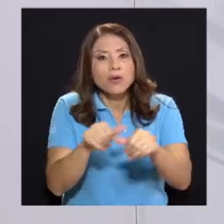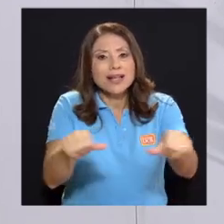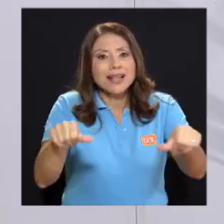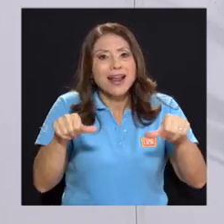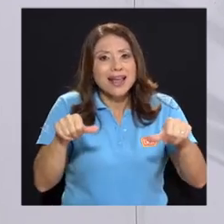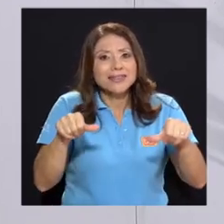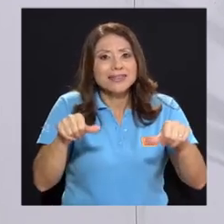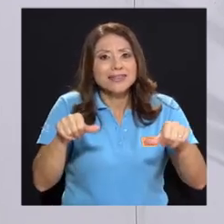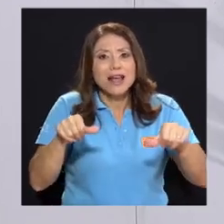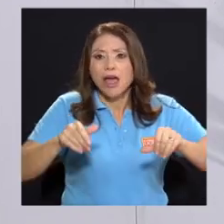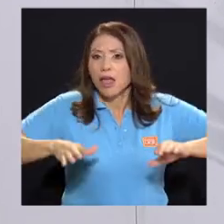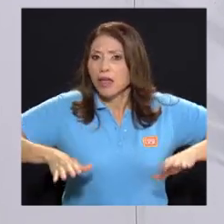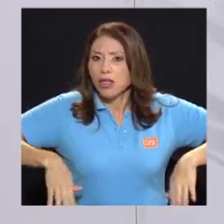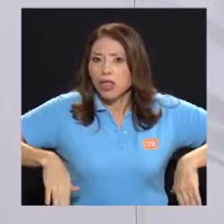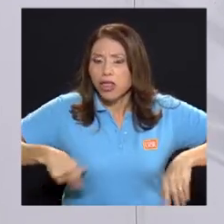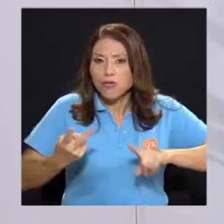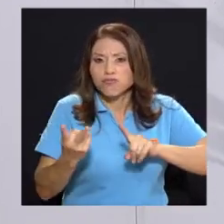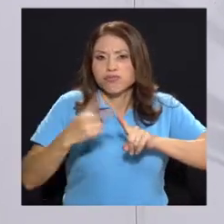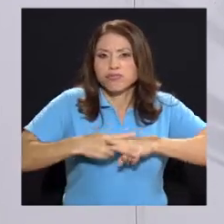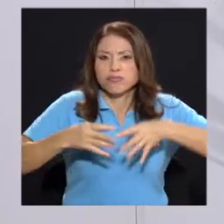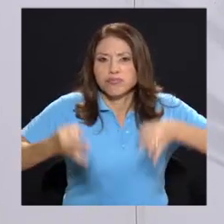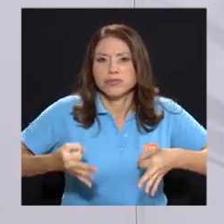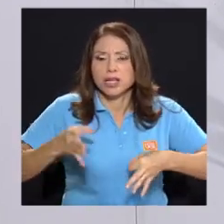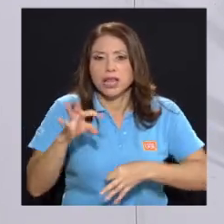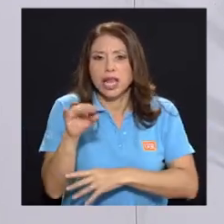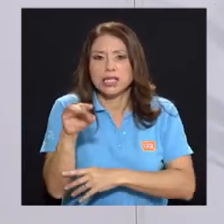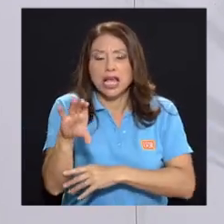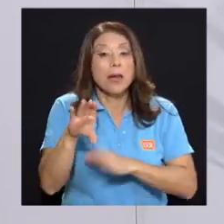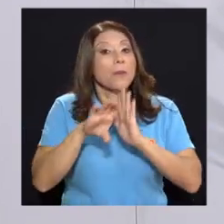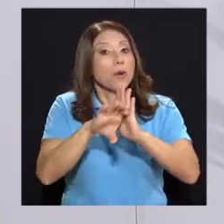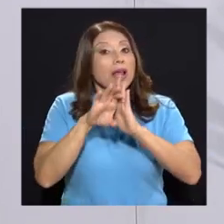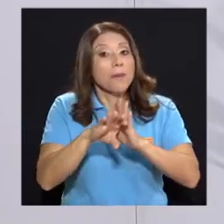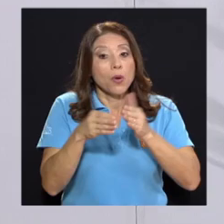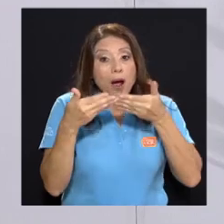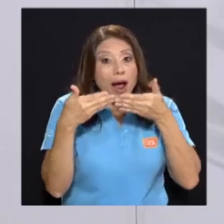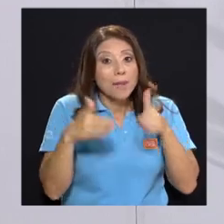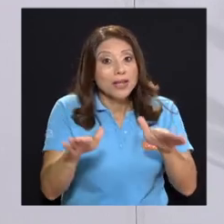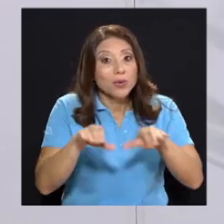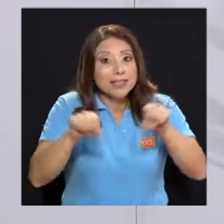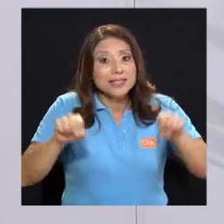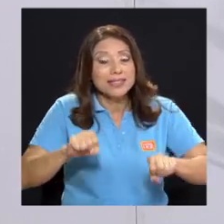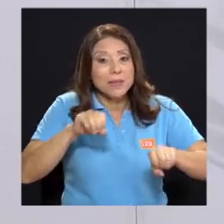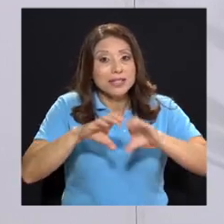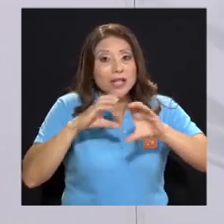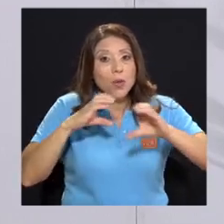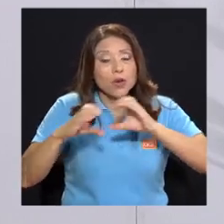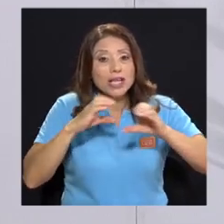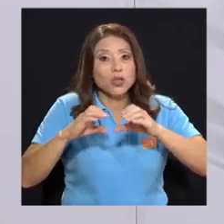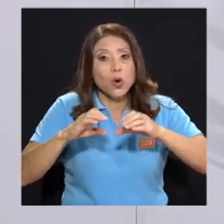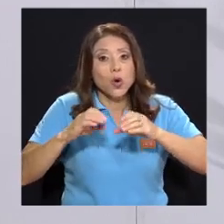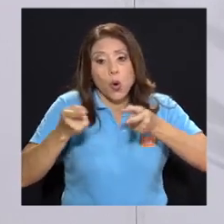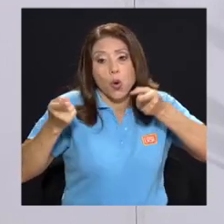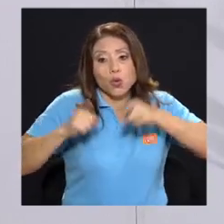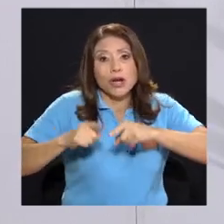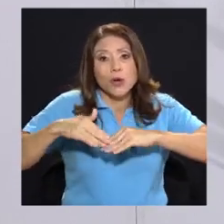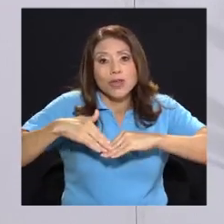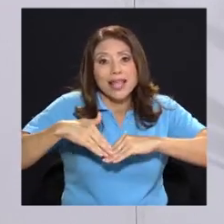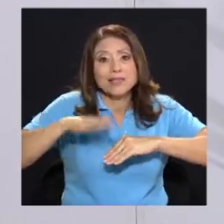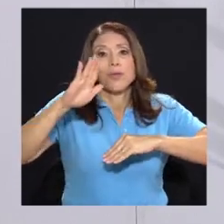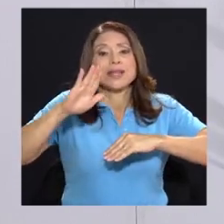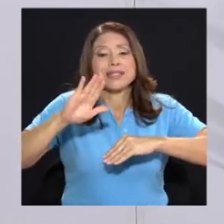aplicarse por ejemplo las aperturas en telecomunicaciones ocurrieron hasta después del 2010 o sea todavía